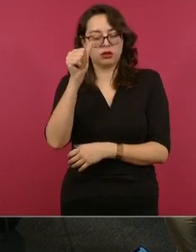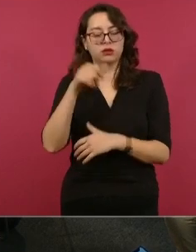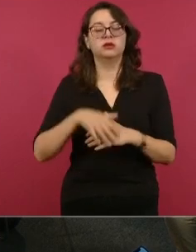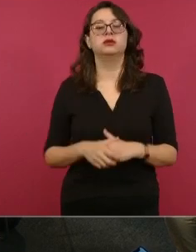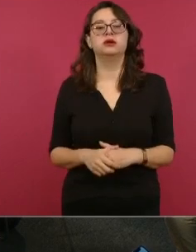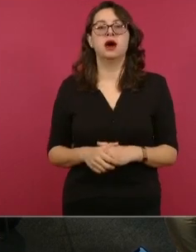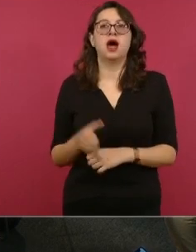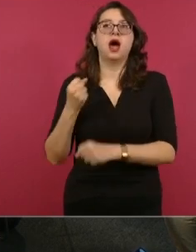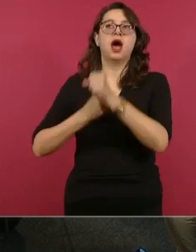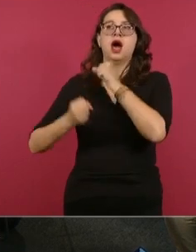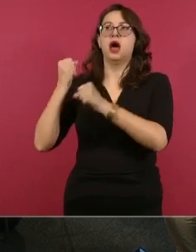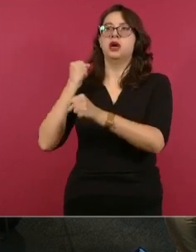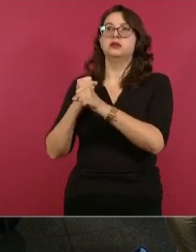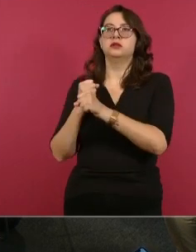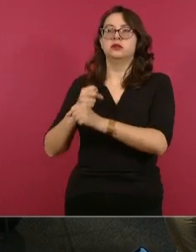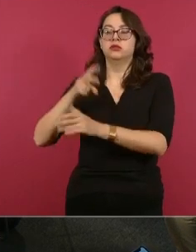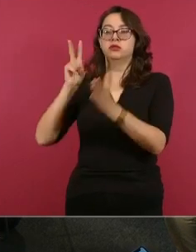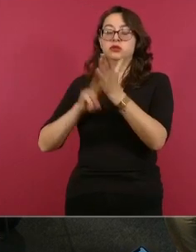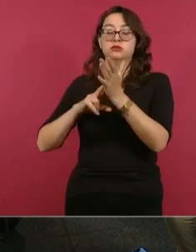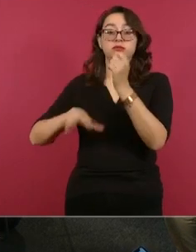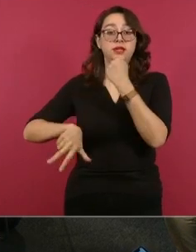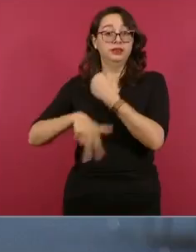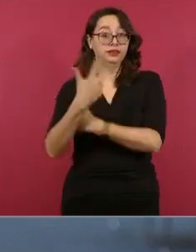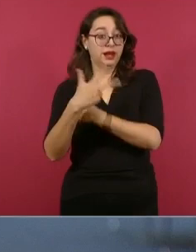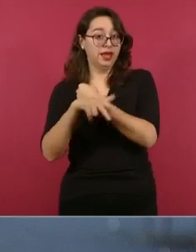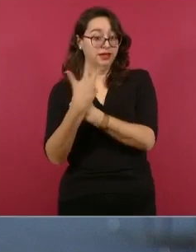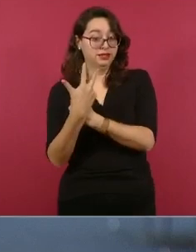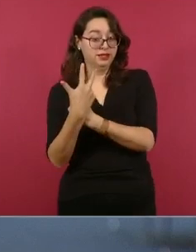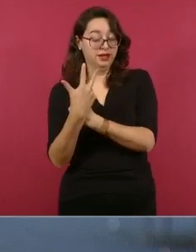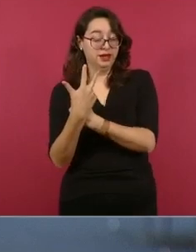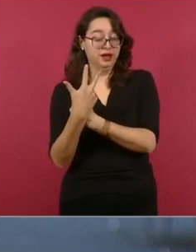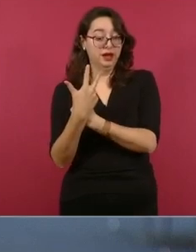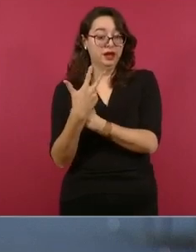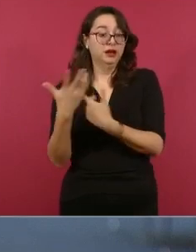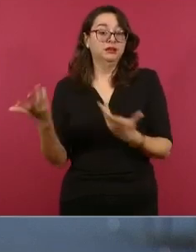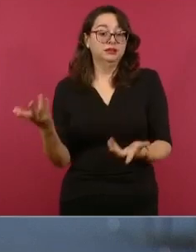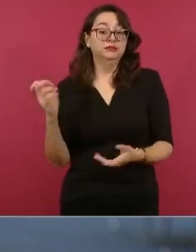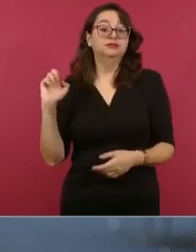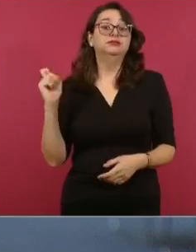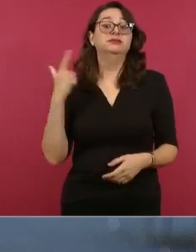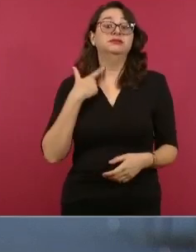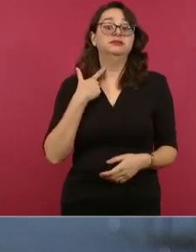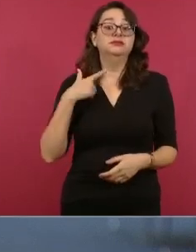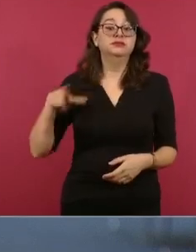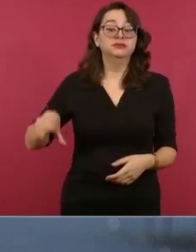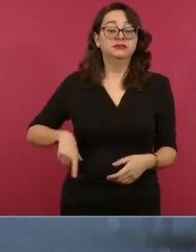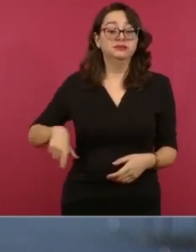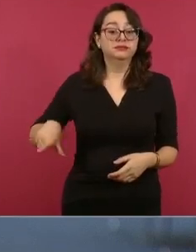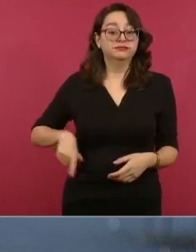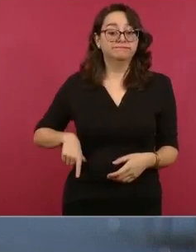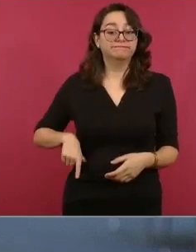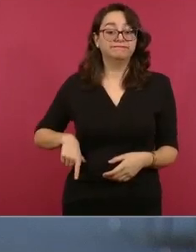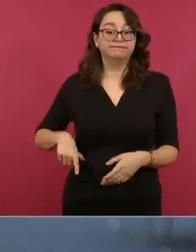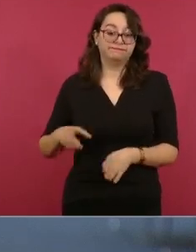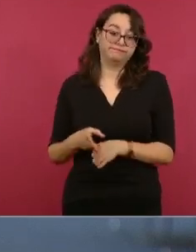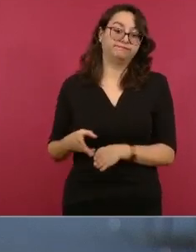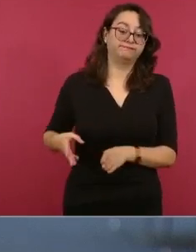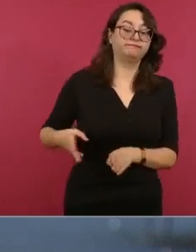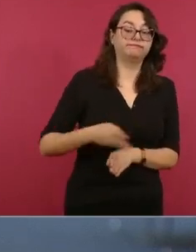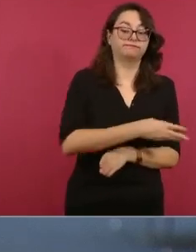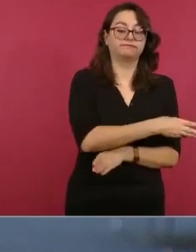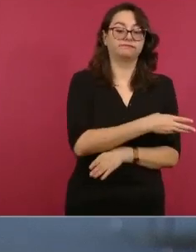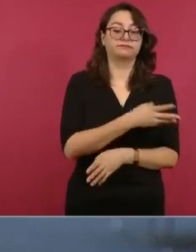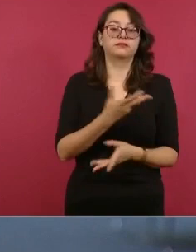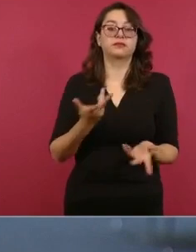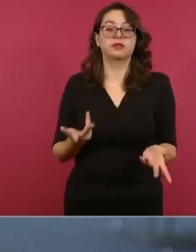esto data del 2013 en la administración, pues todavía un tema de la administración neoliberal.